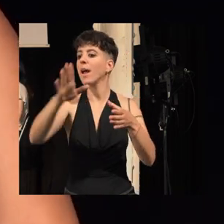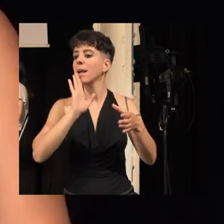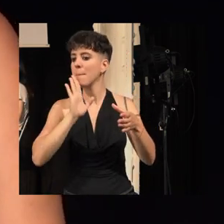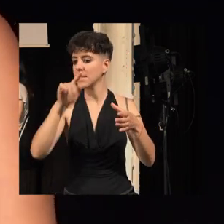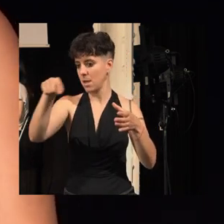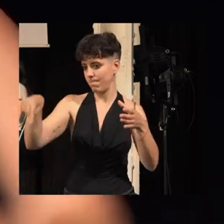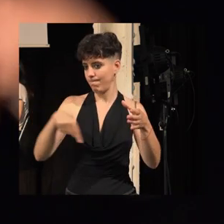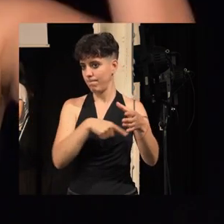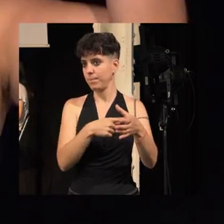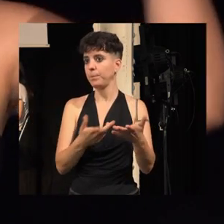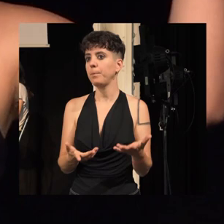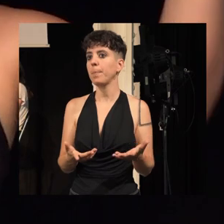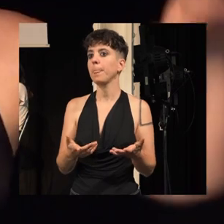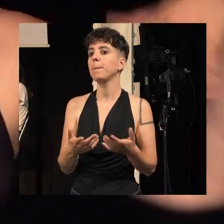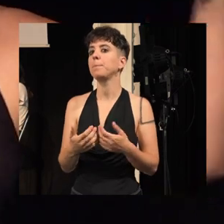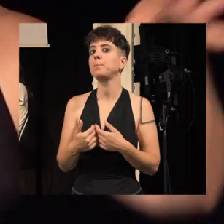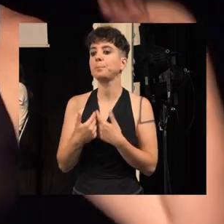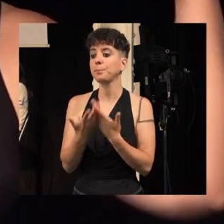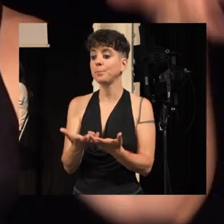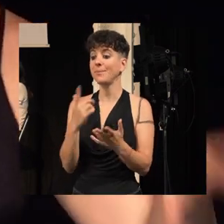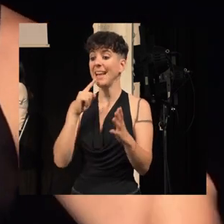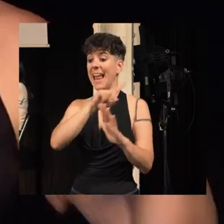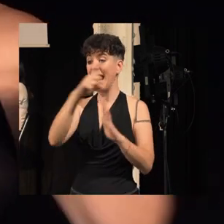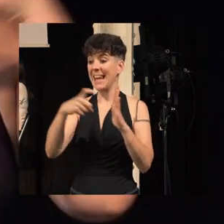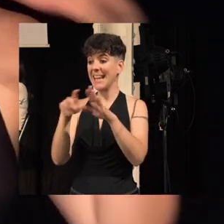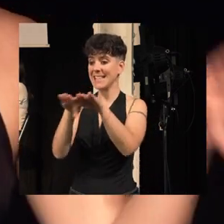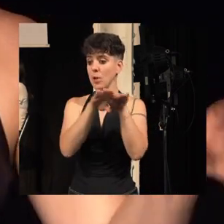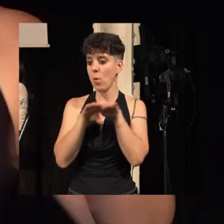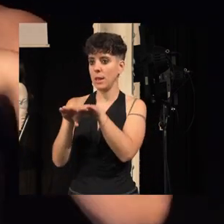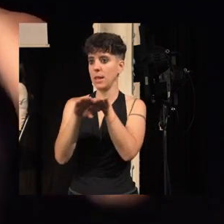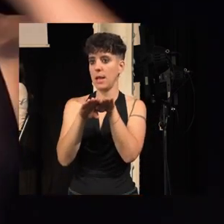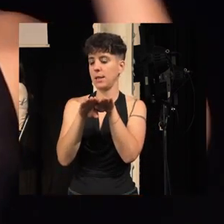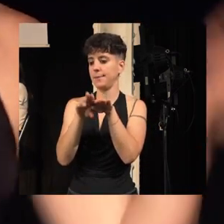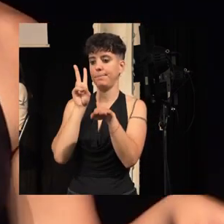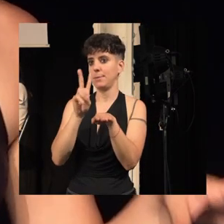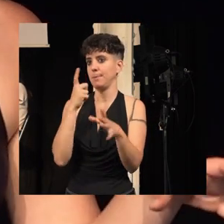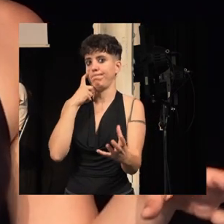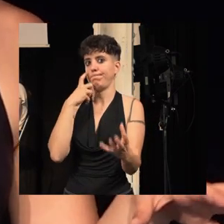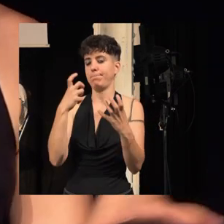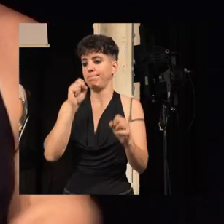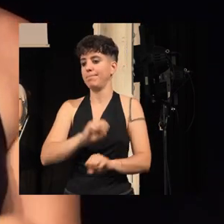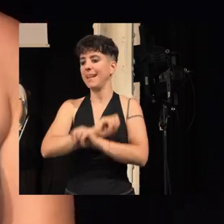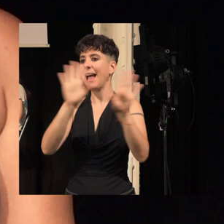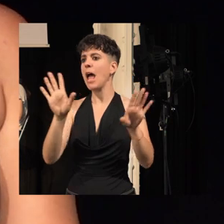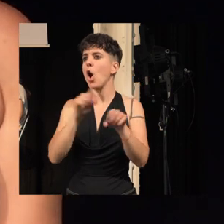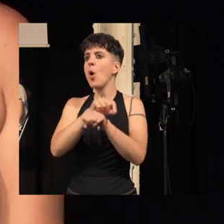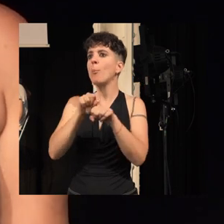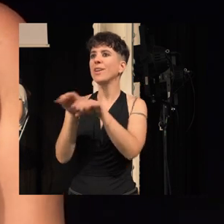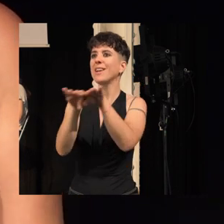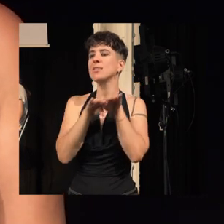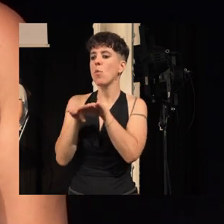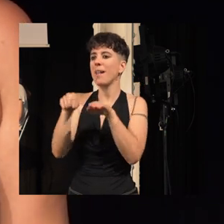Pero entonces, si nos vamos a las leyes de igualdad, vemos claro cómo se define lo que tienen que ser las políticas de igualdad.